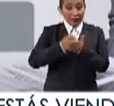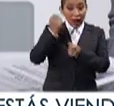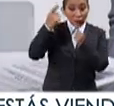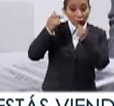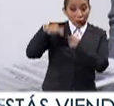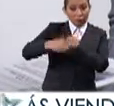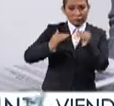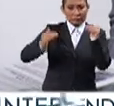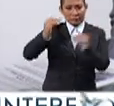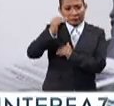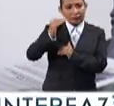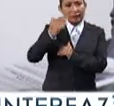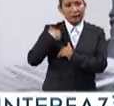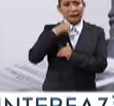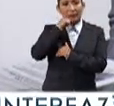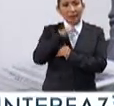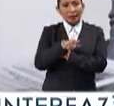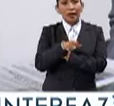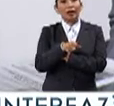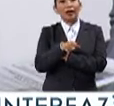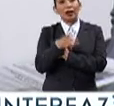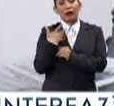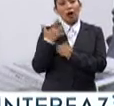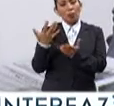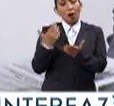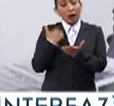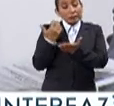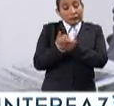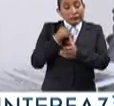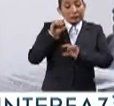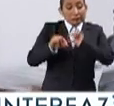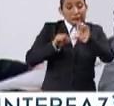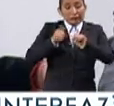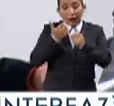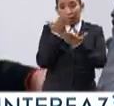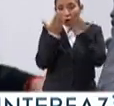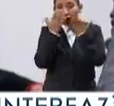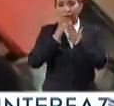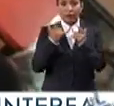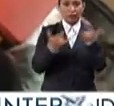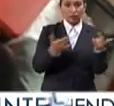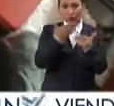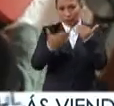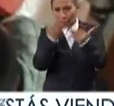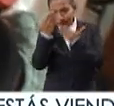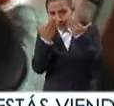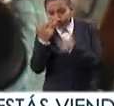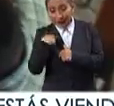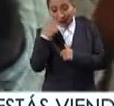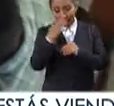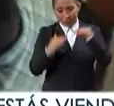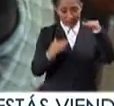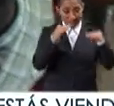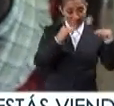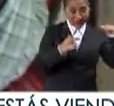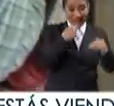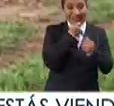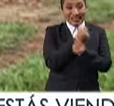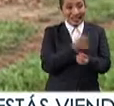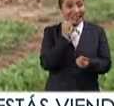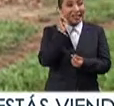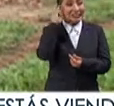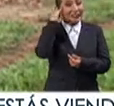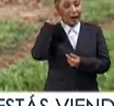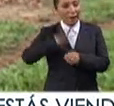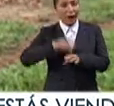superiores y ya vimos que también de logros educativos y de trayectoria en estas desventajas las niñas indígenas